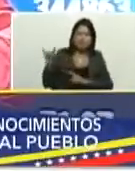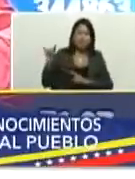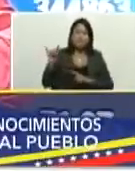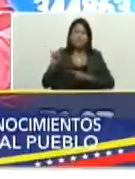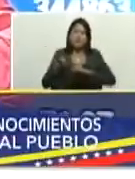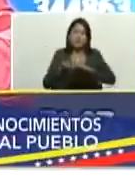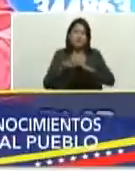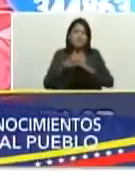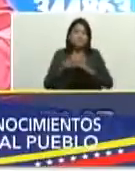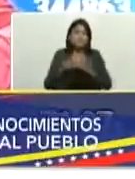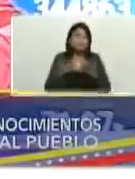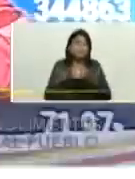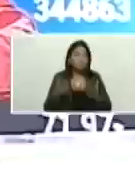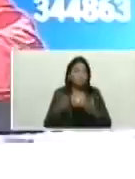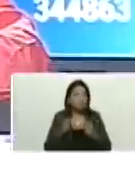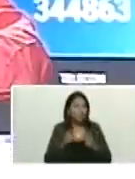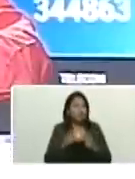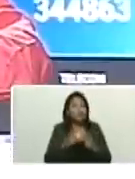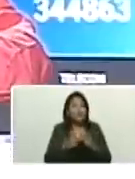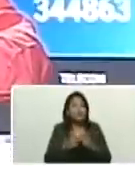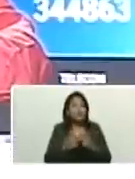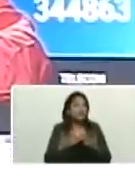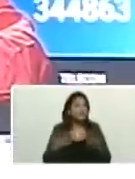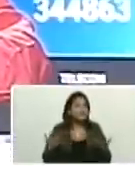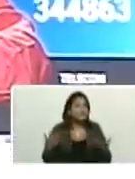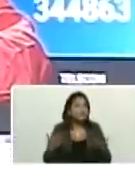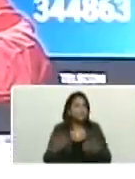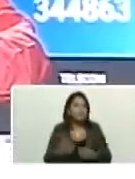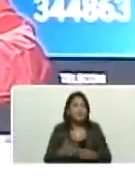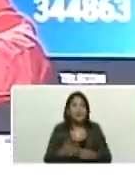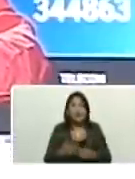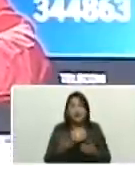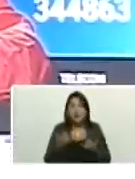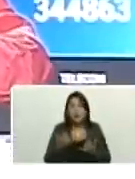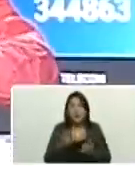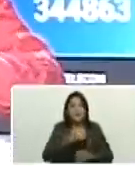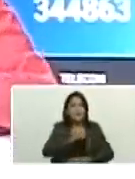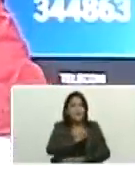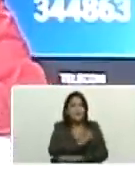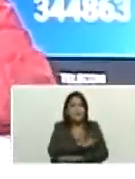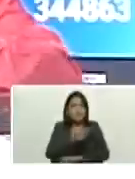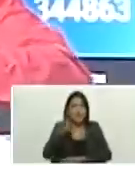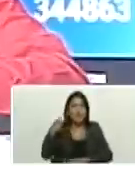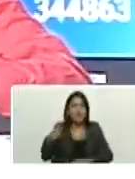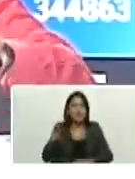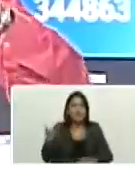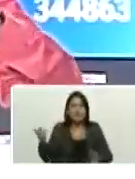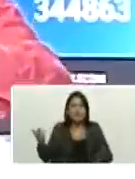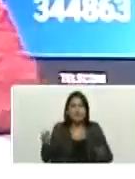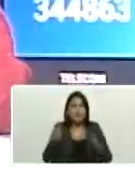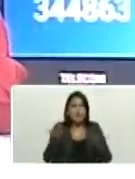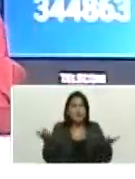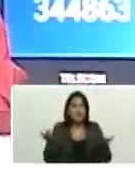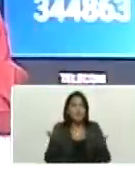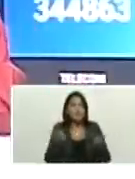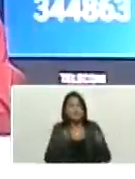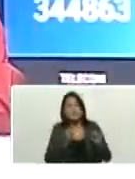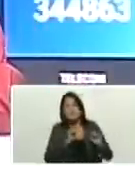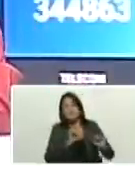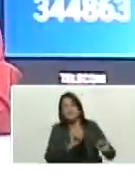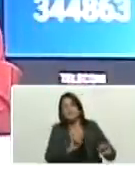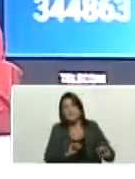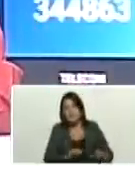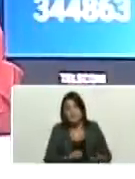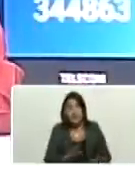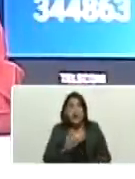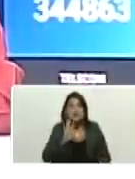lo que venga, listos para enfrentarlos por esos caminos que nos llamó. Nos condujo y nos construyó nuestro